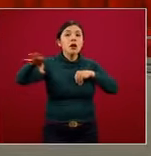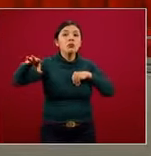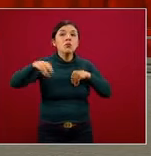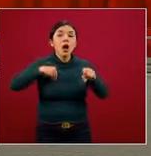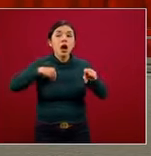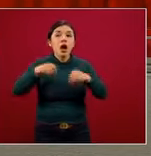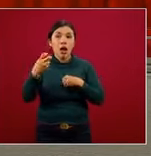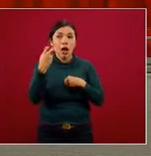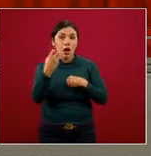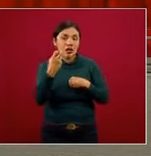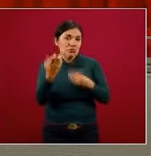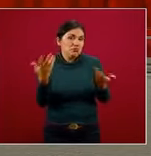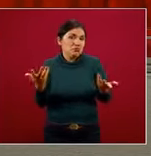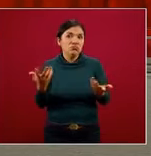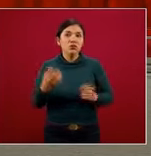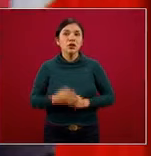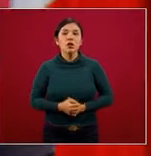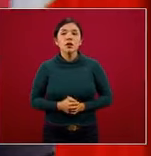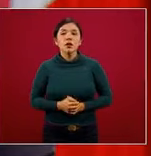del virus, los viriones.